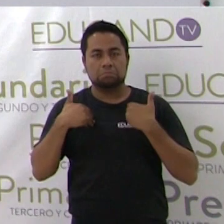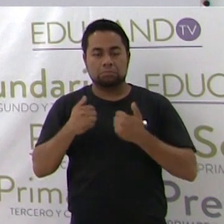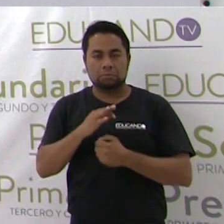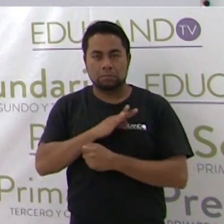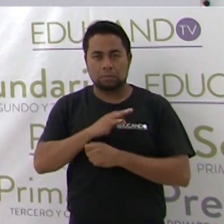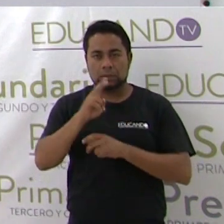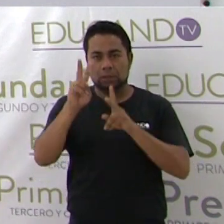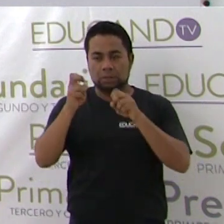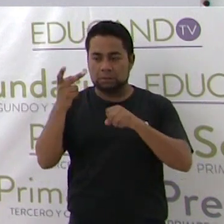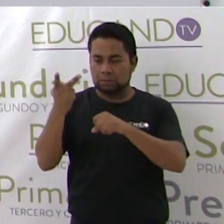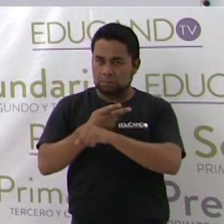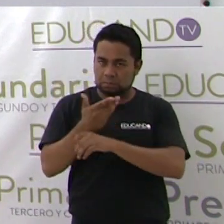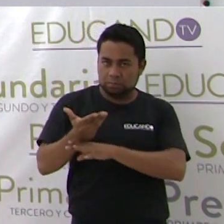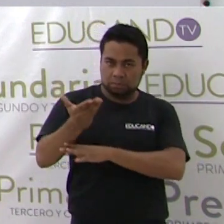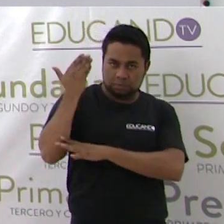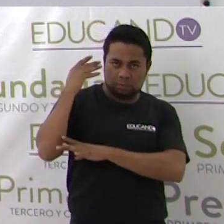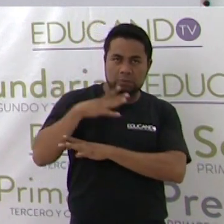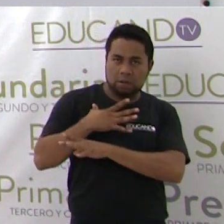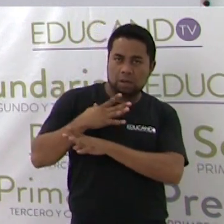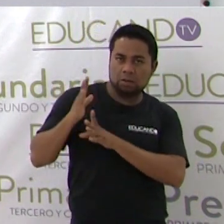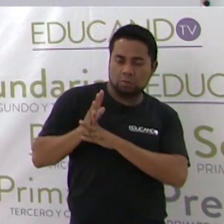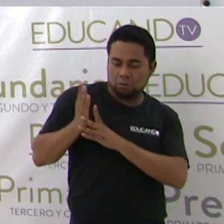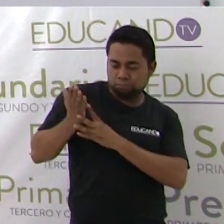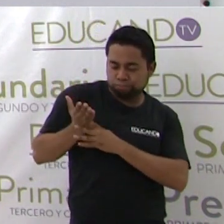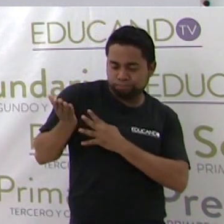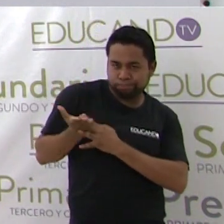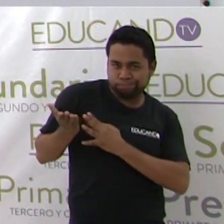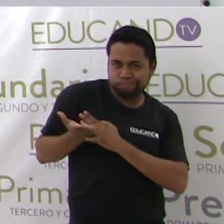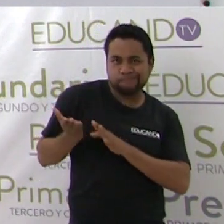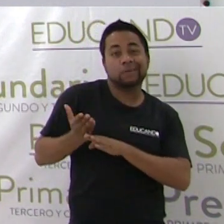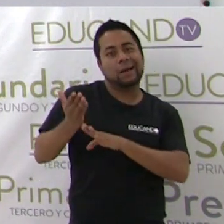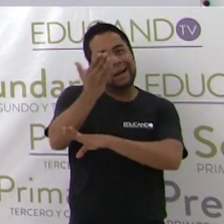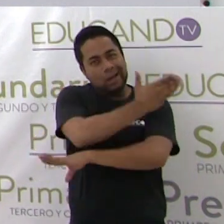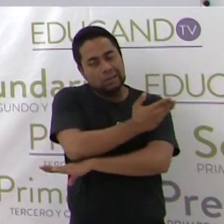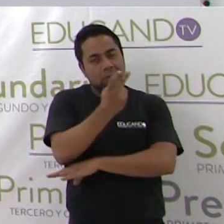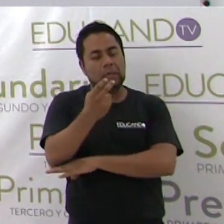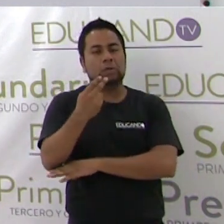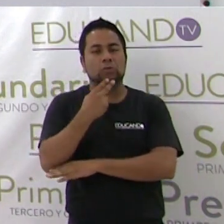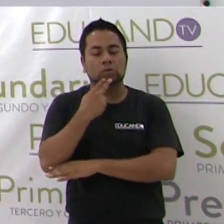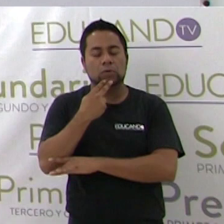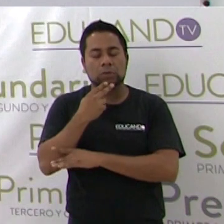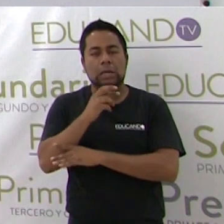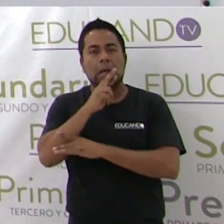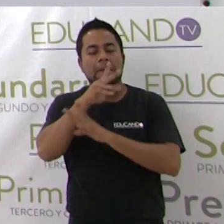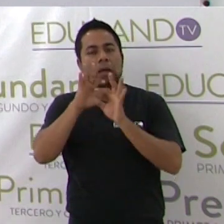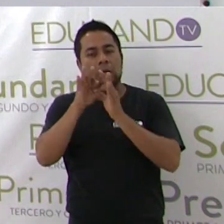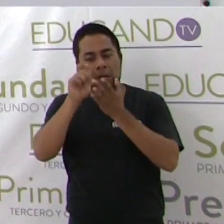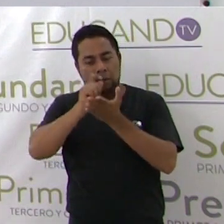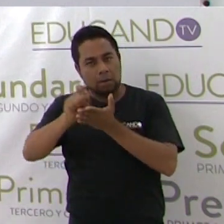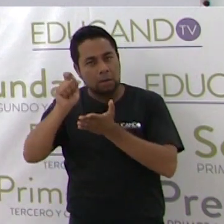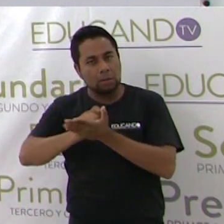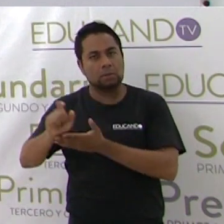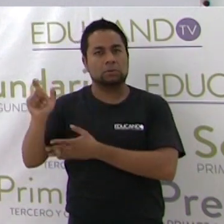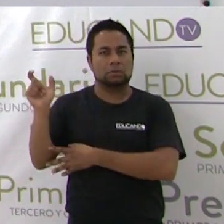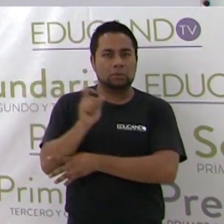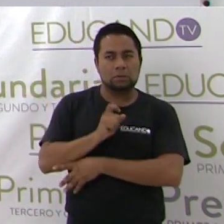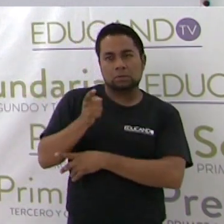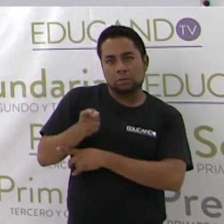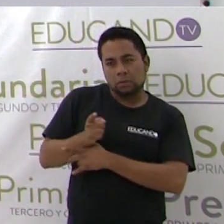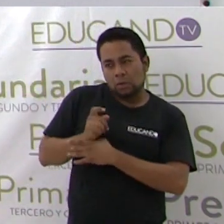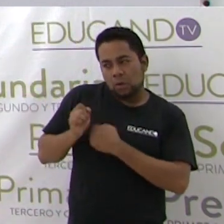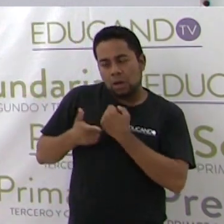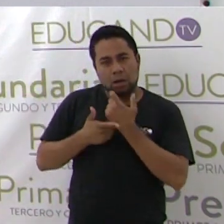el pasado tiene también subdivisiones. Y esto va a permitir utilizar de mejor forma al momento de